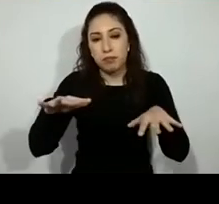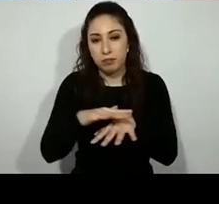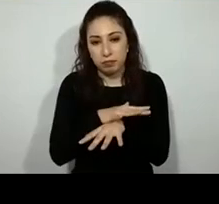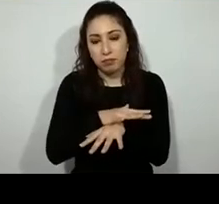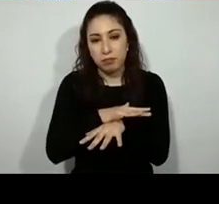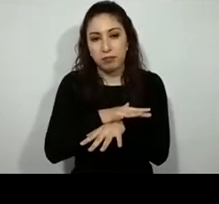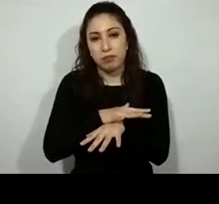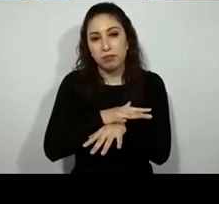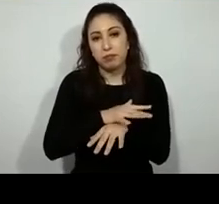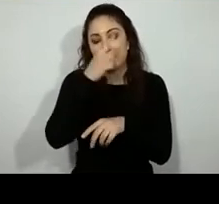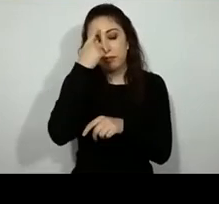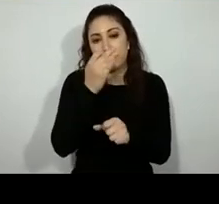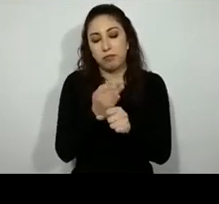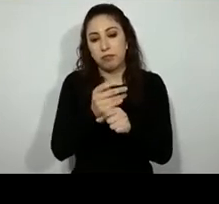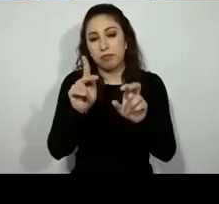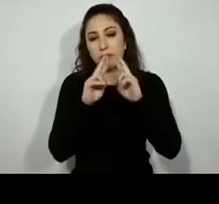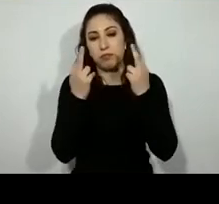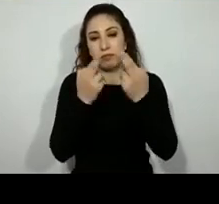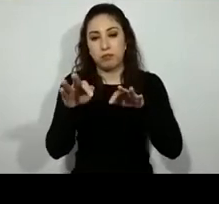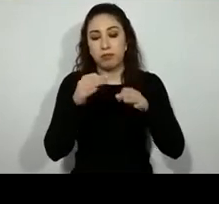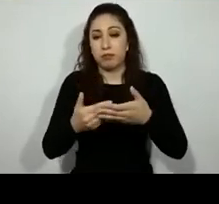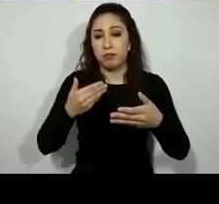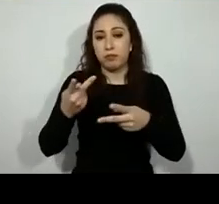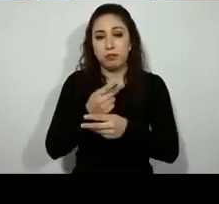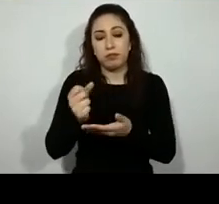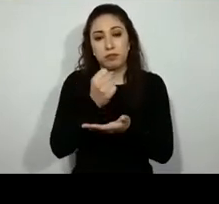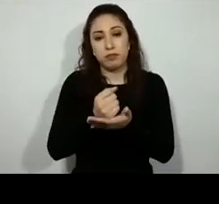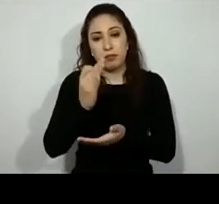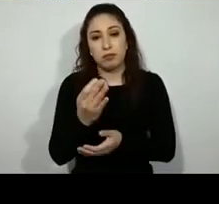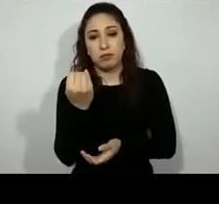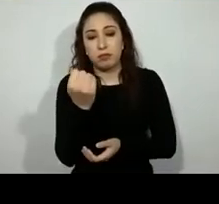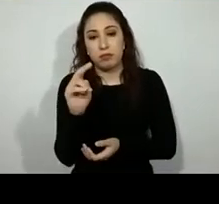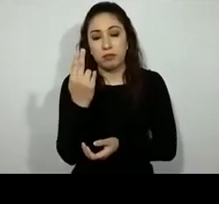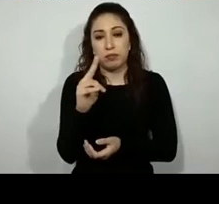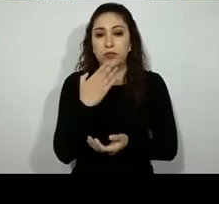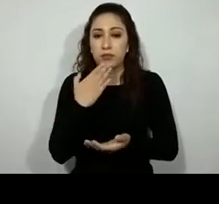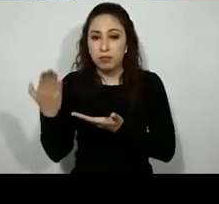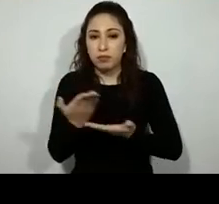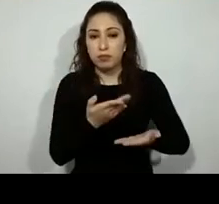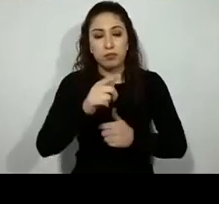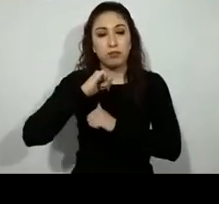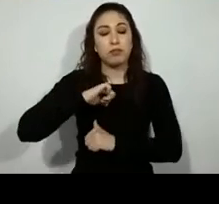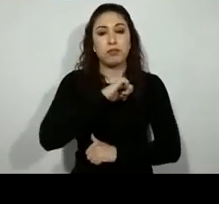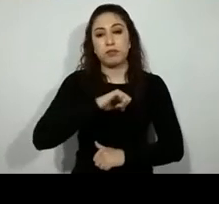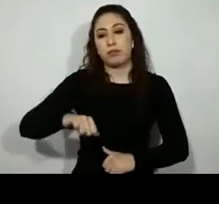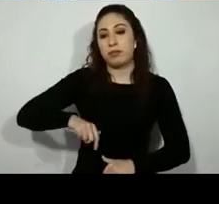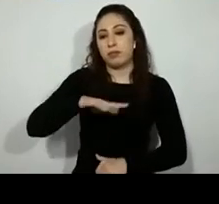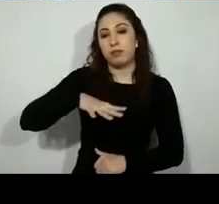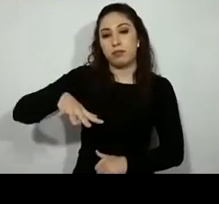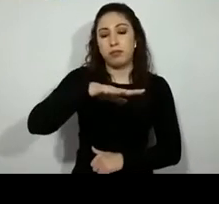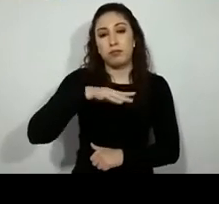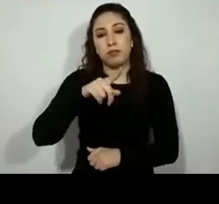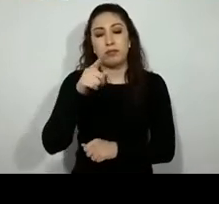respectivo a este tema, aprobado en fecha 9 de noviembre, le damos la más cordial bienvenida a la alcaldesa de Iztapalapa, la